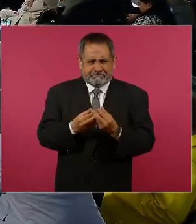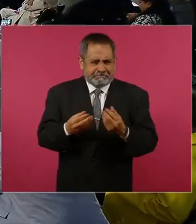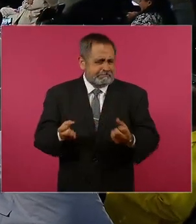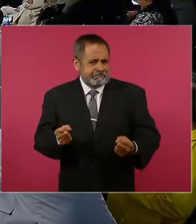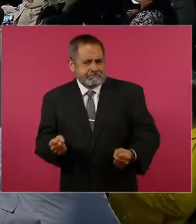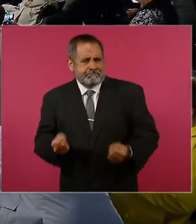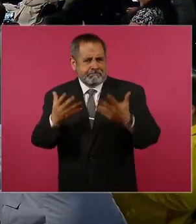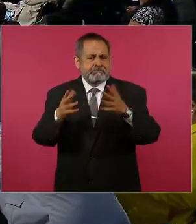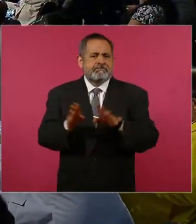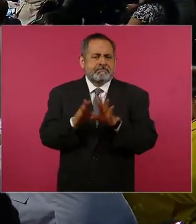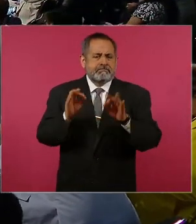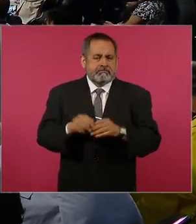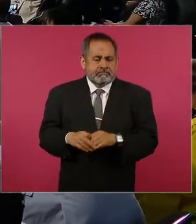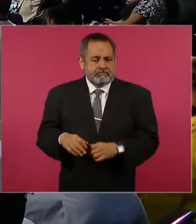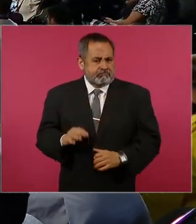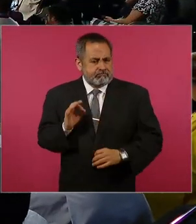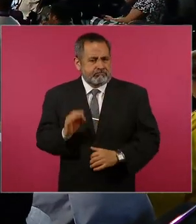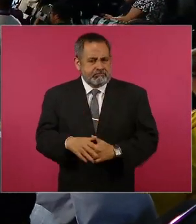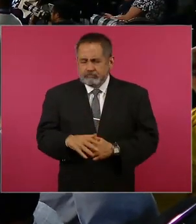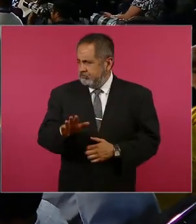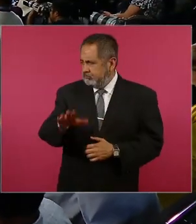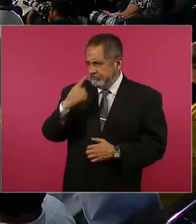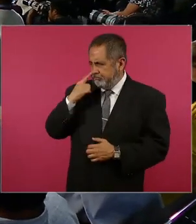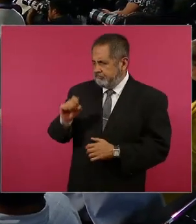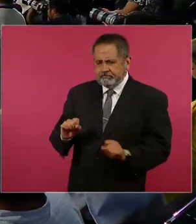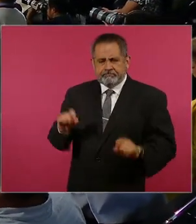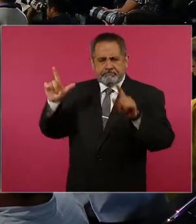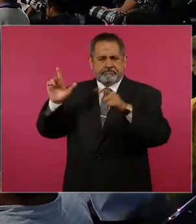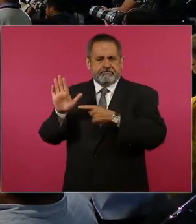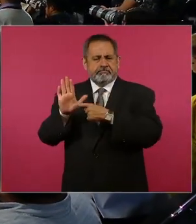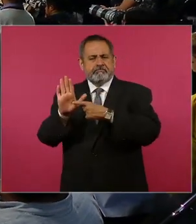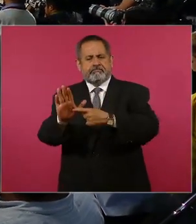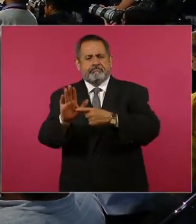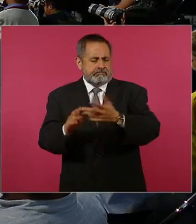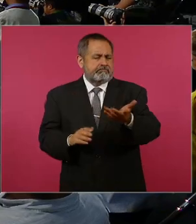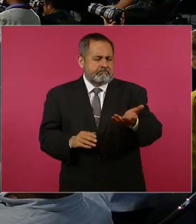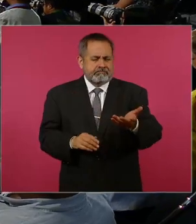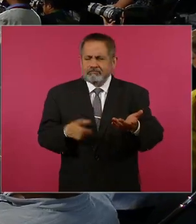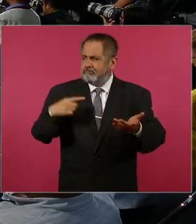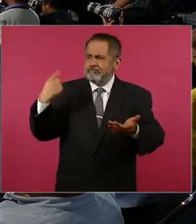distrital? A ver si lo podemos ver, porque ya es